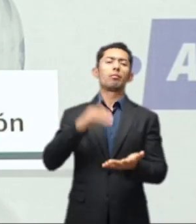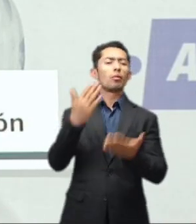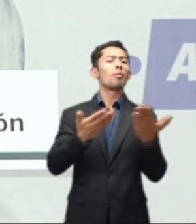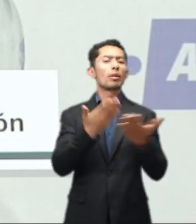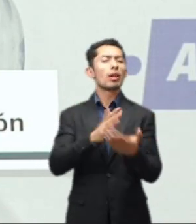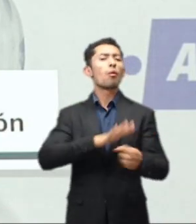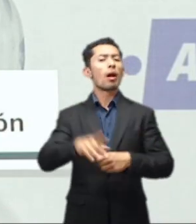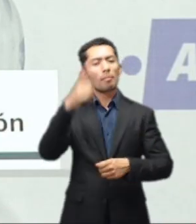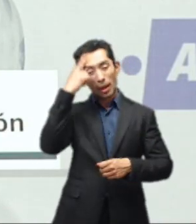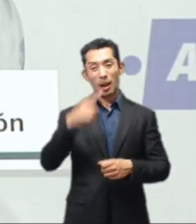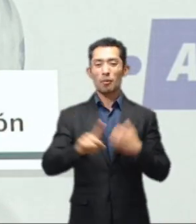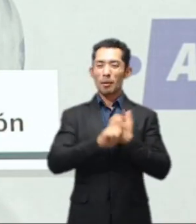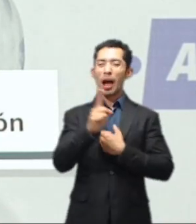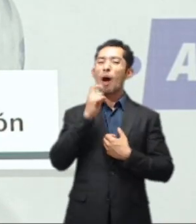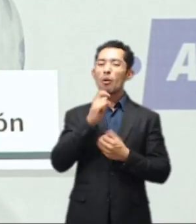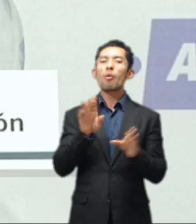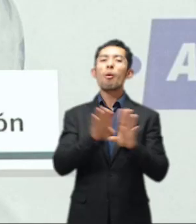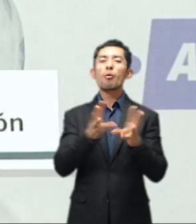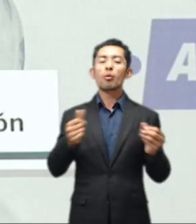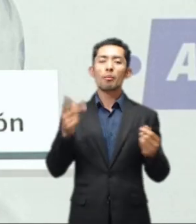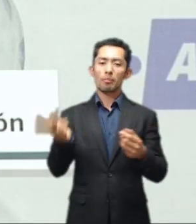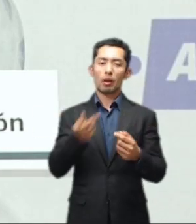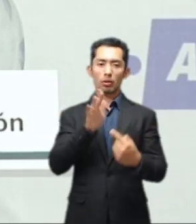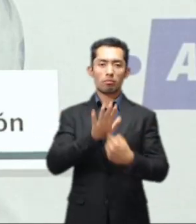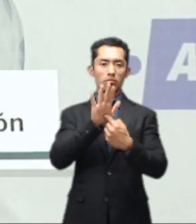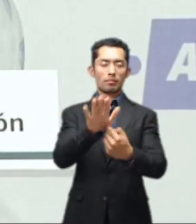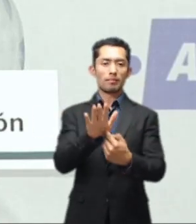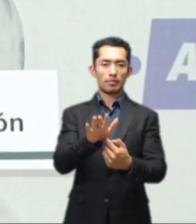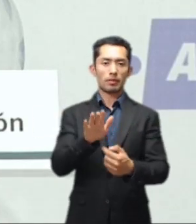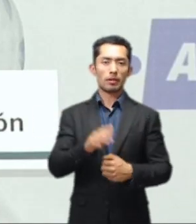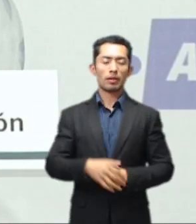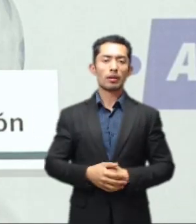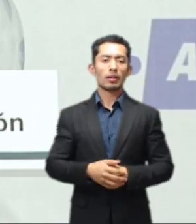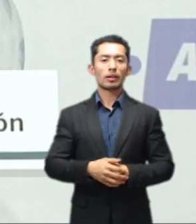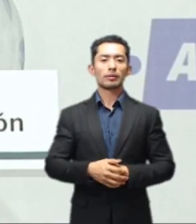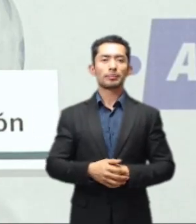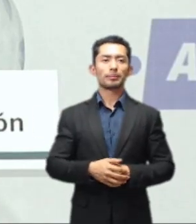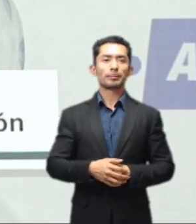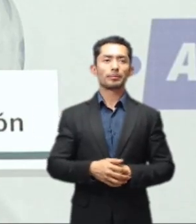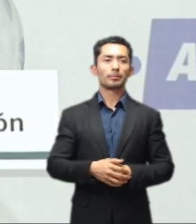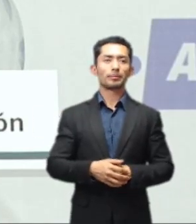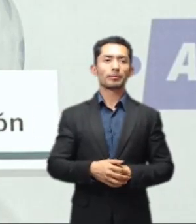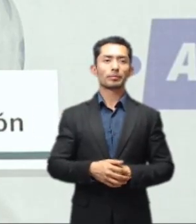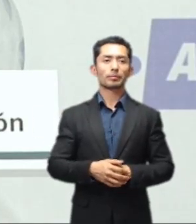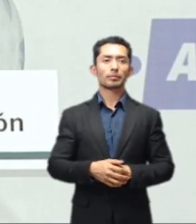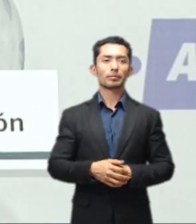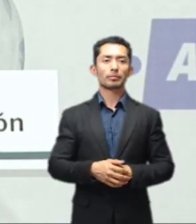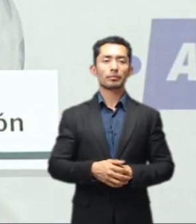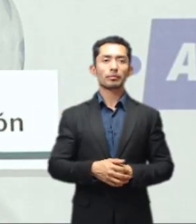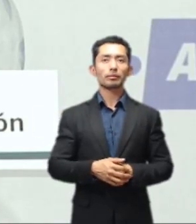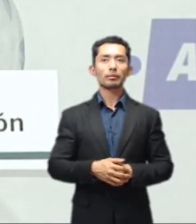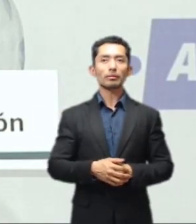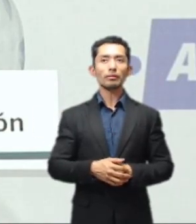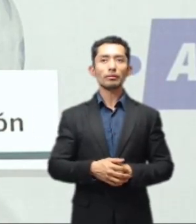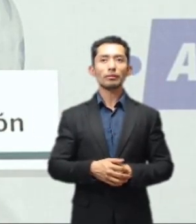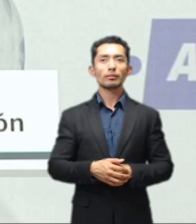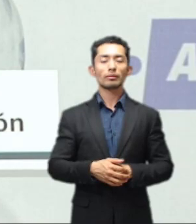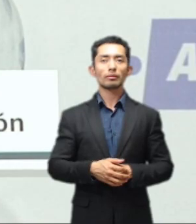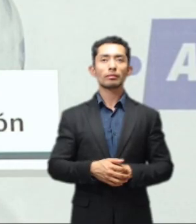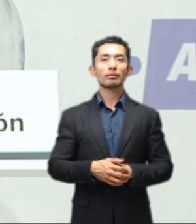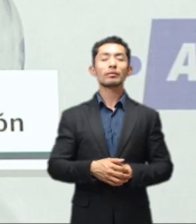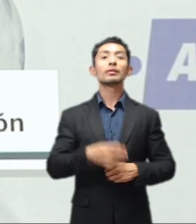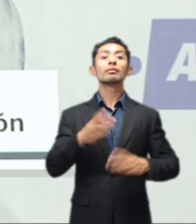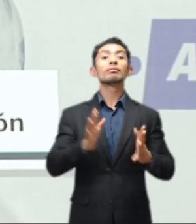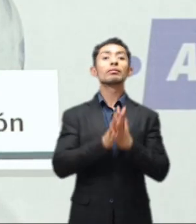para resolver este problema muestro la pregunta a las cámaras en esta ocasión se